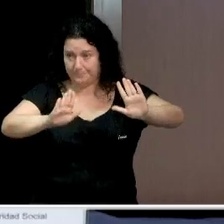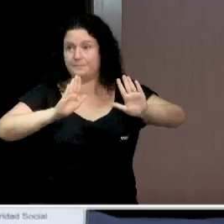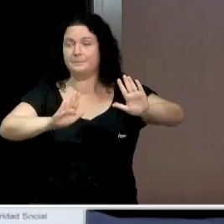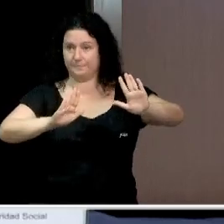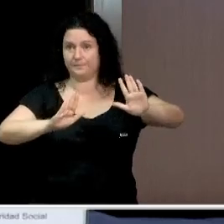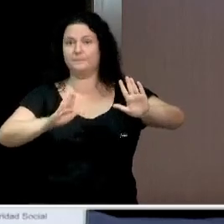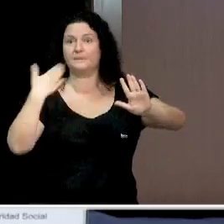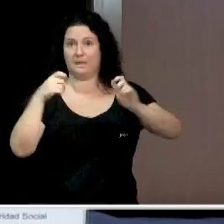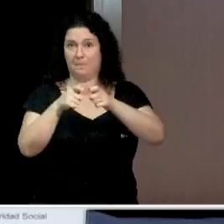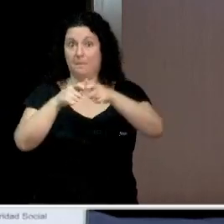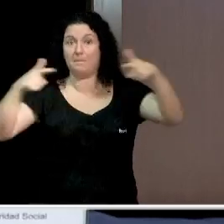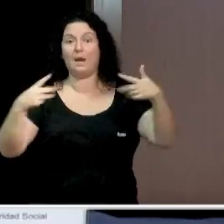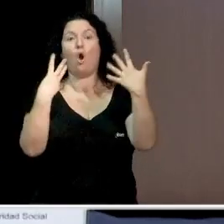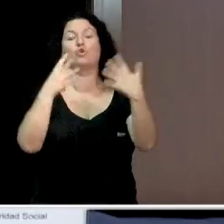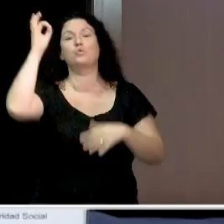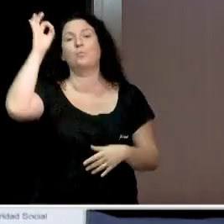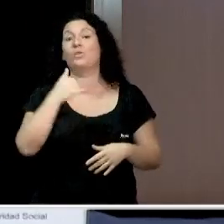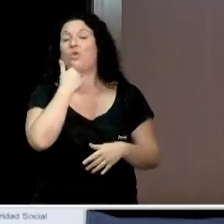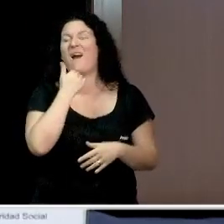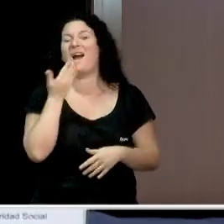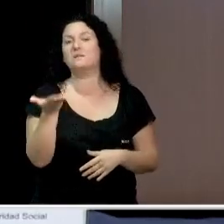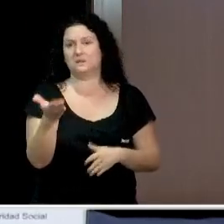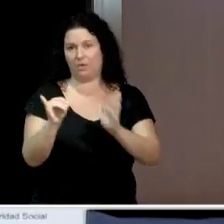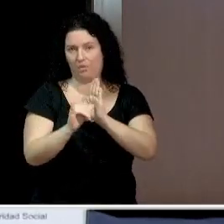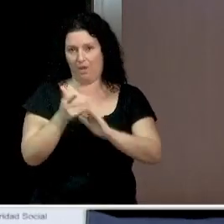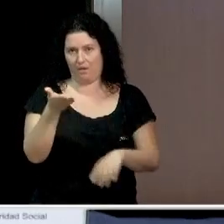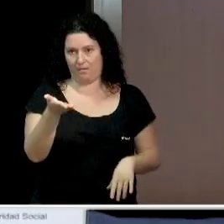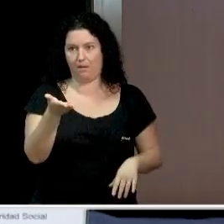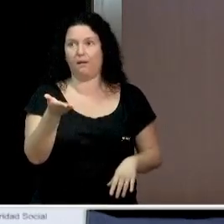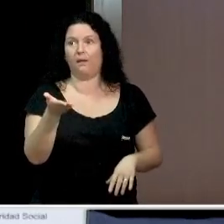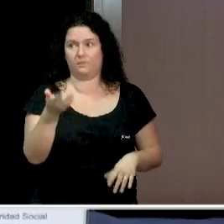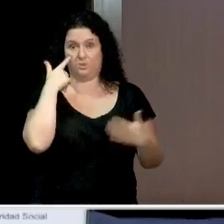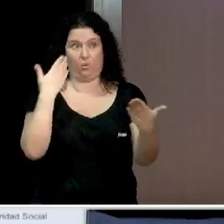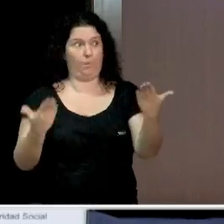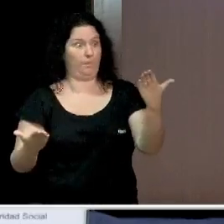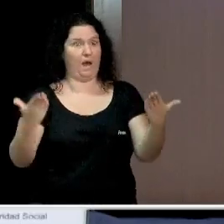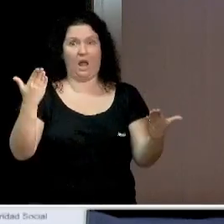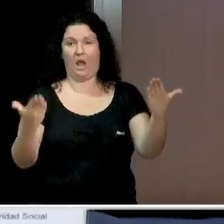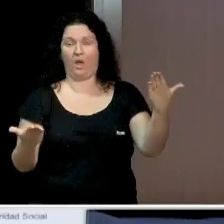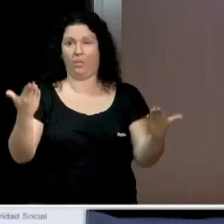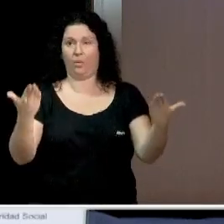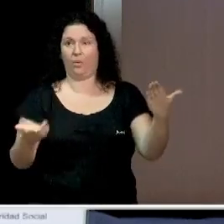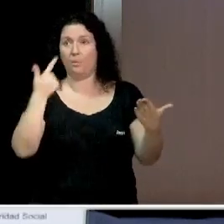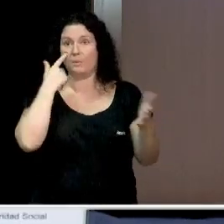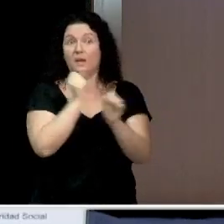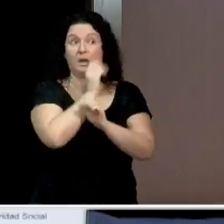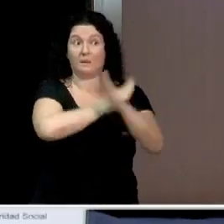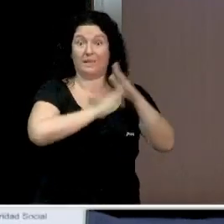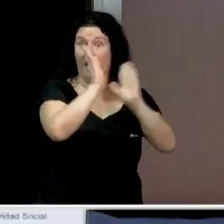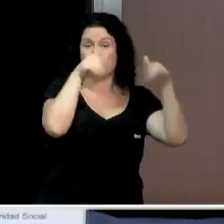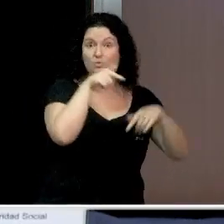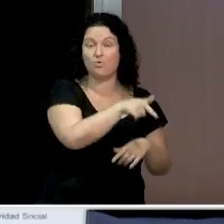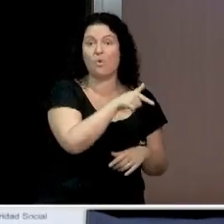se ha incrementado en casi un 8% cuando establezcamos comparación para la población trabajadora sin